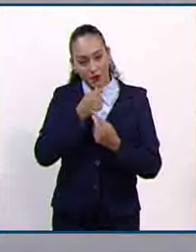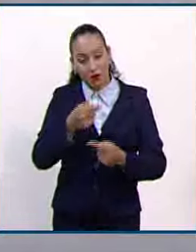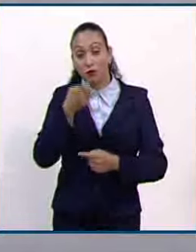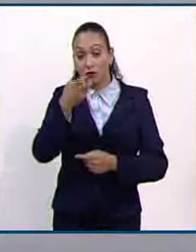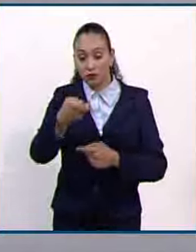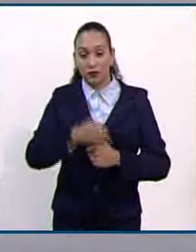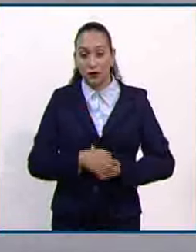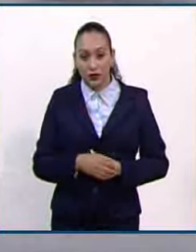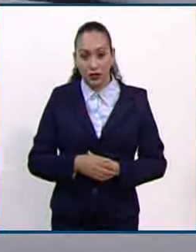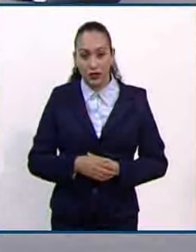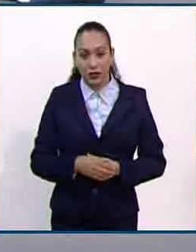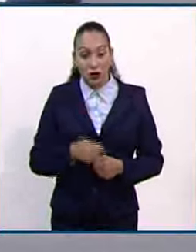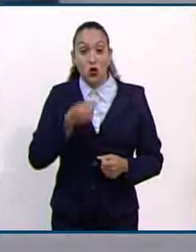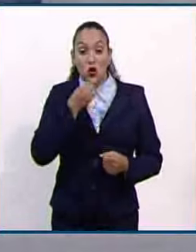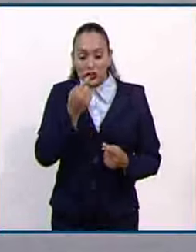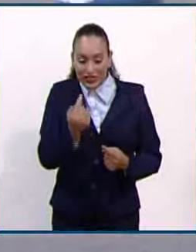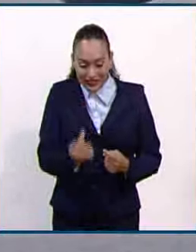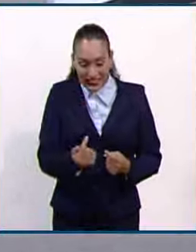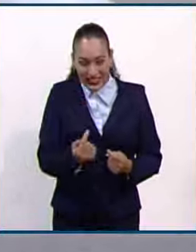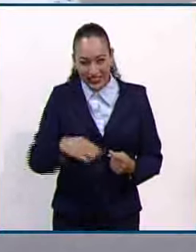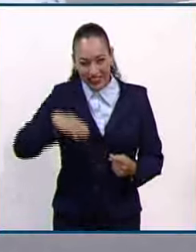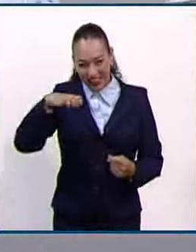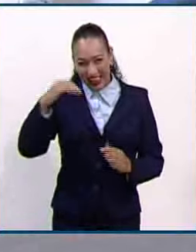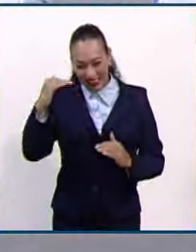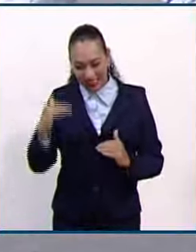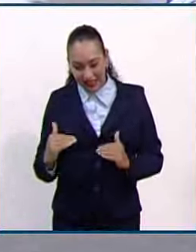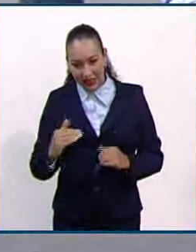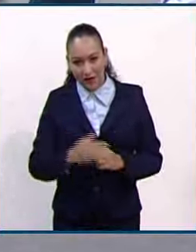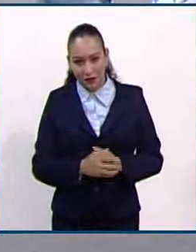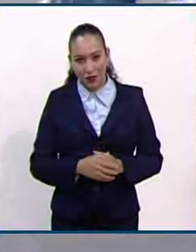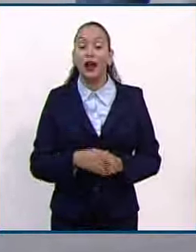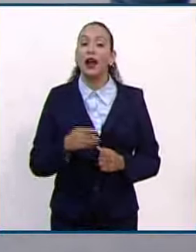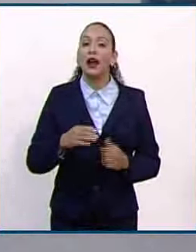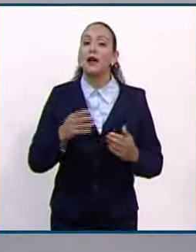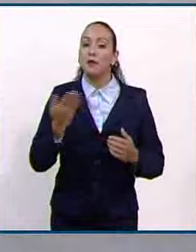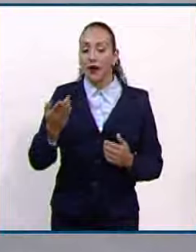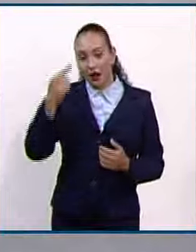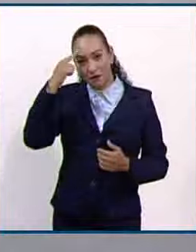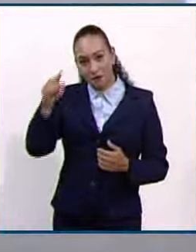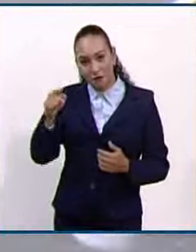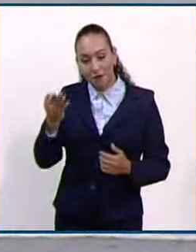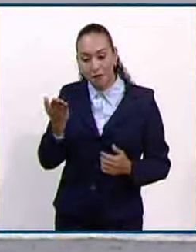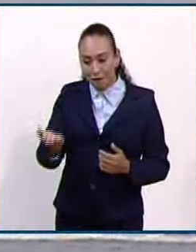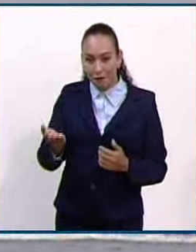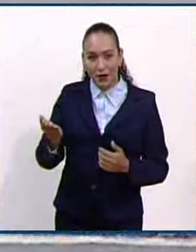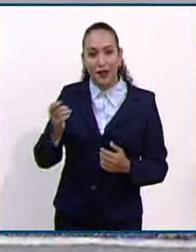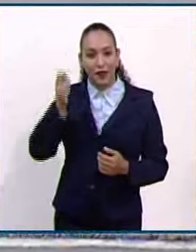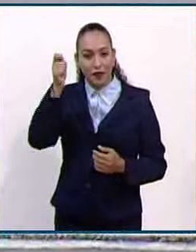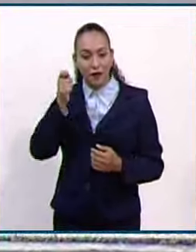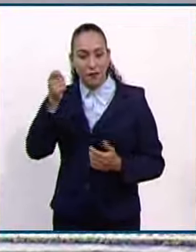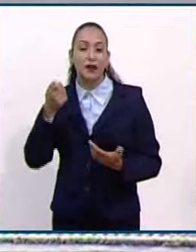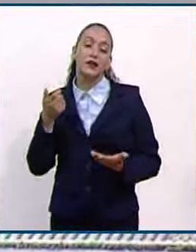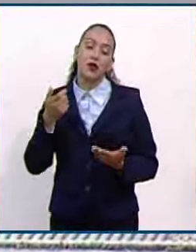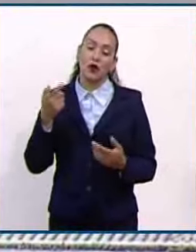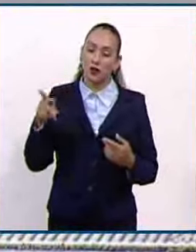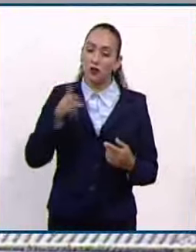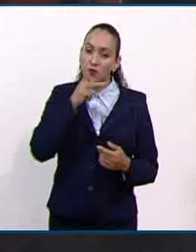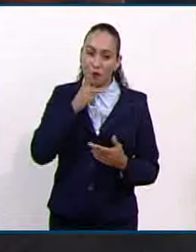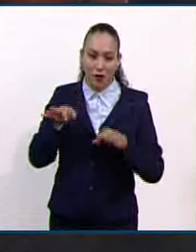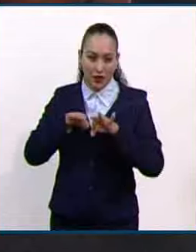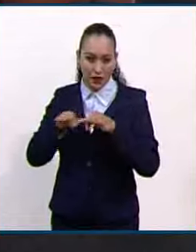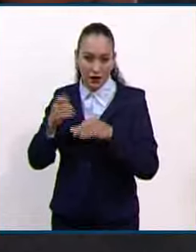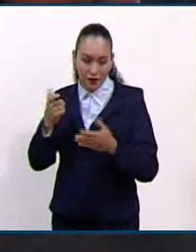ello, al ser los menores de edad los únicos cuyo derecho quedó vigente para reclamar las prestaciones laborales que generó su padre, concluyó que a